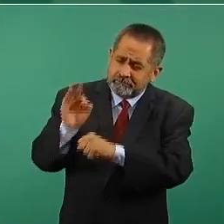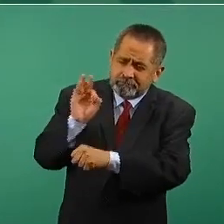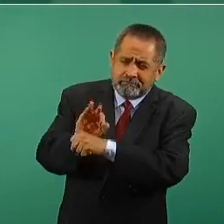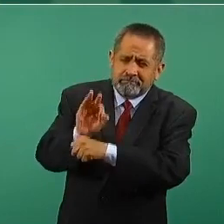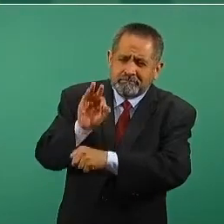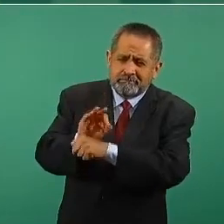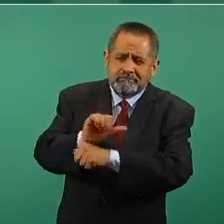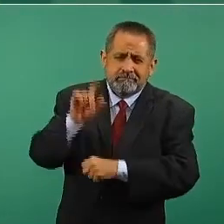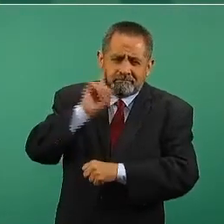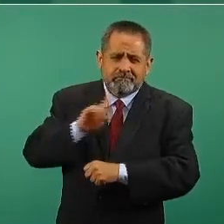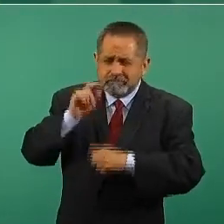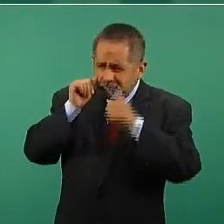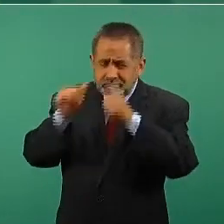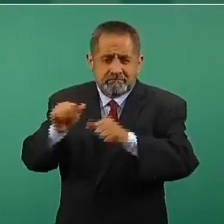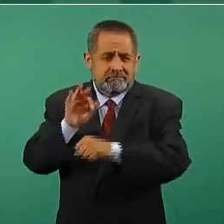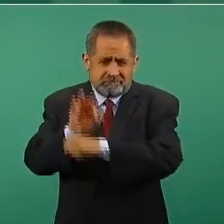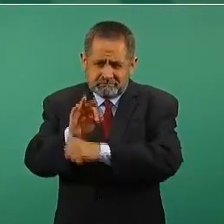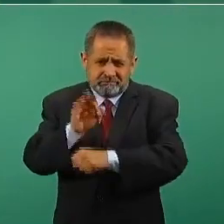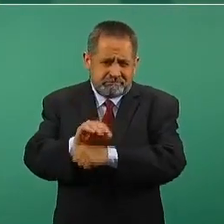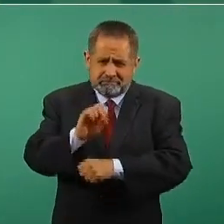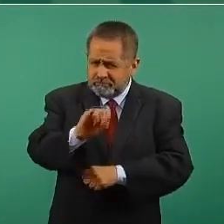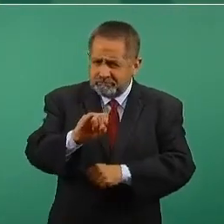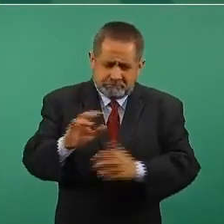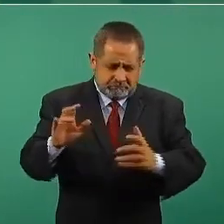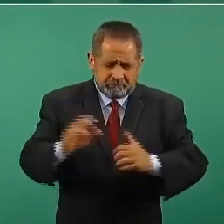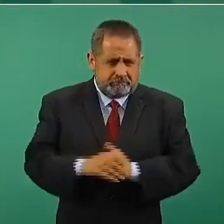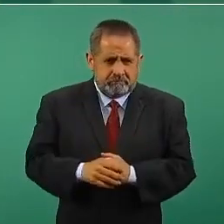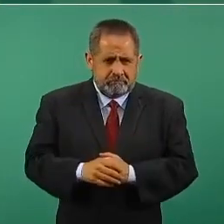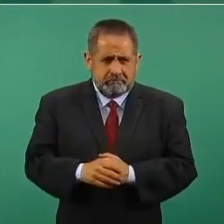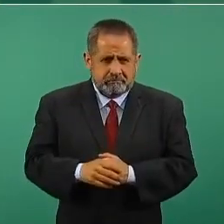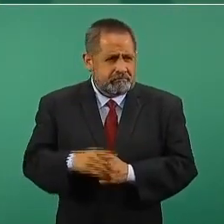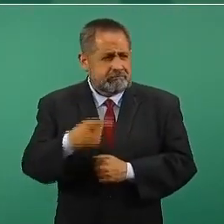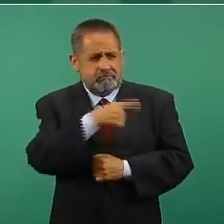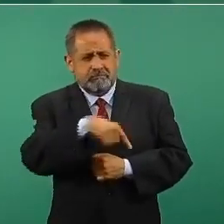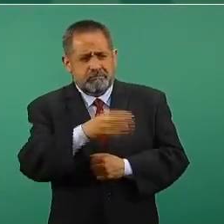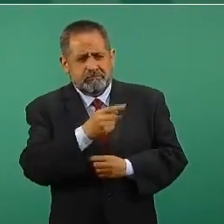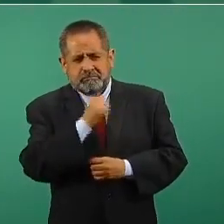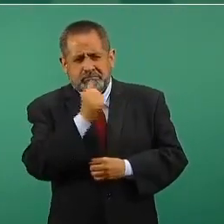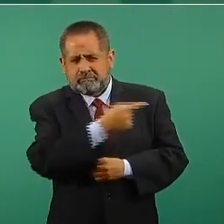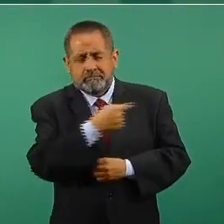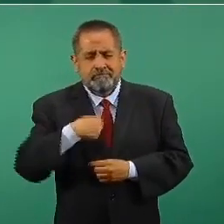defendiendo a las mujeres, años, más que muchos,